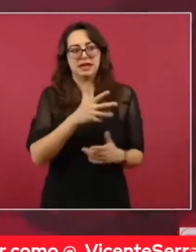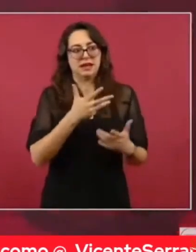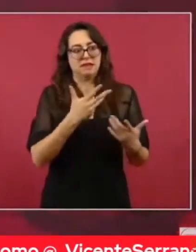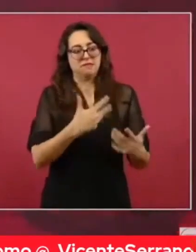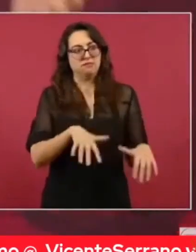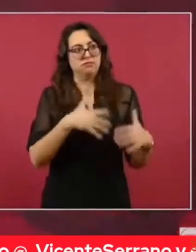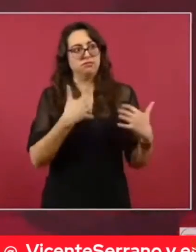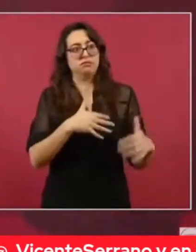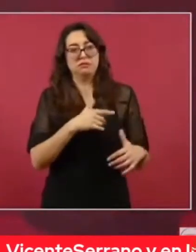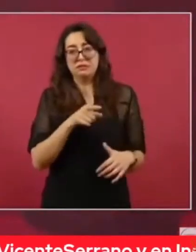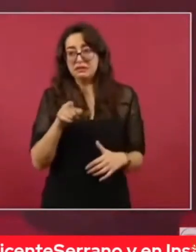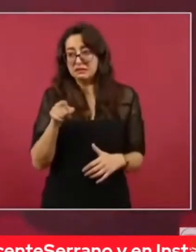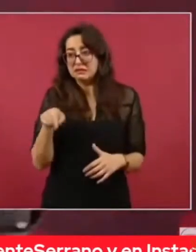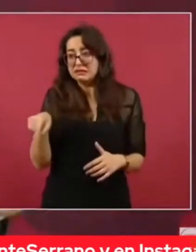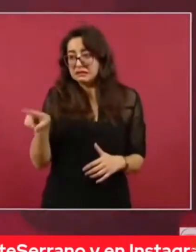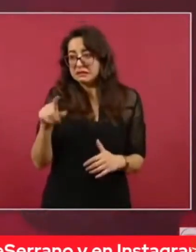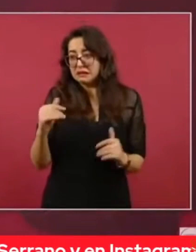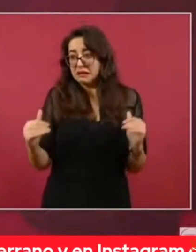Entonces,